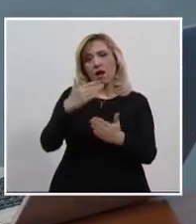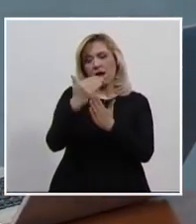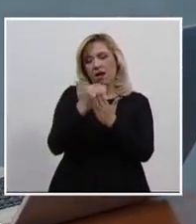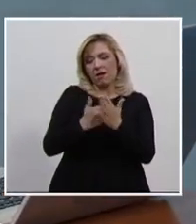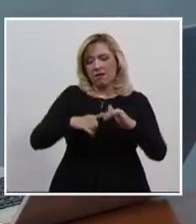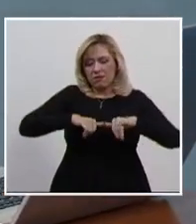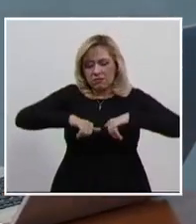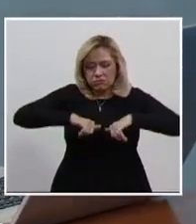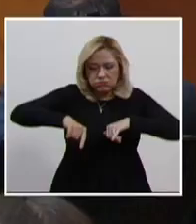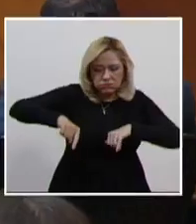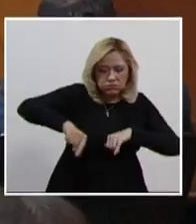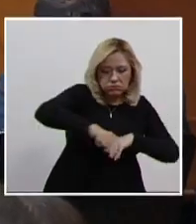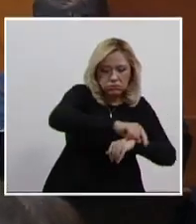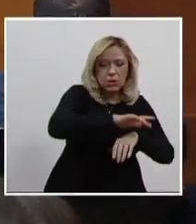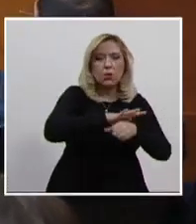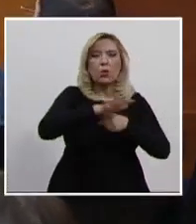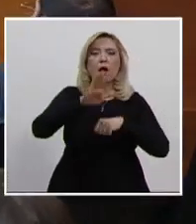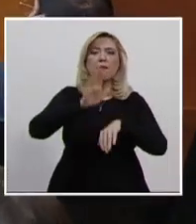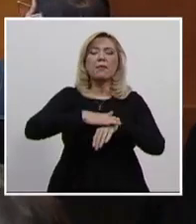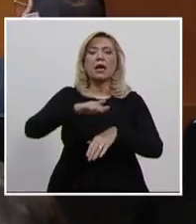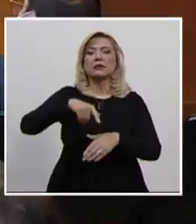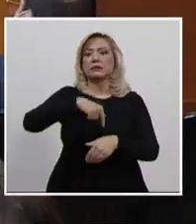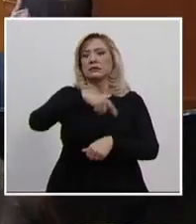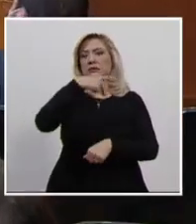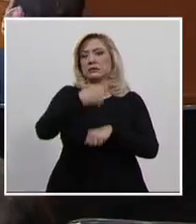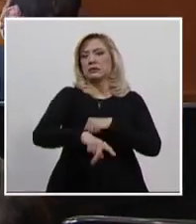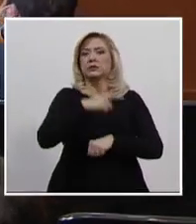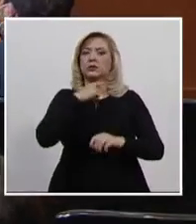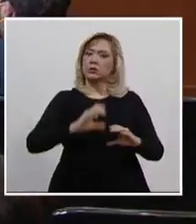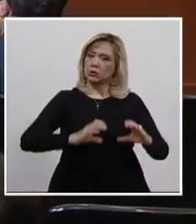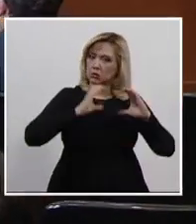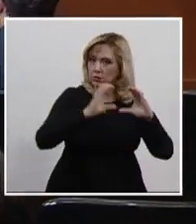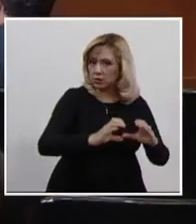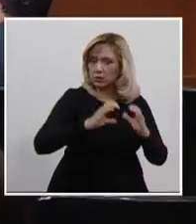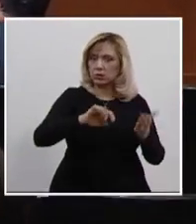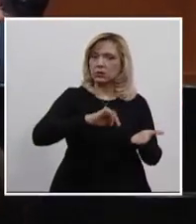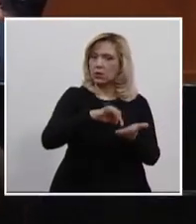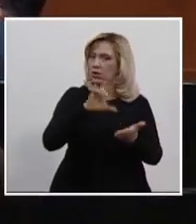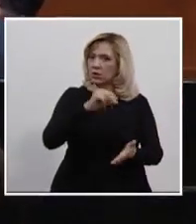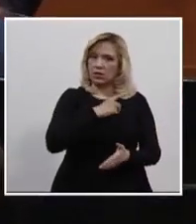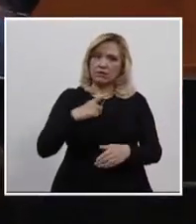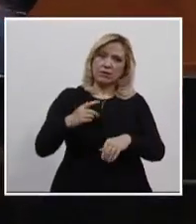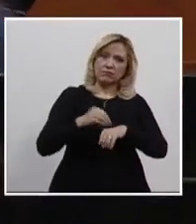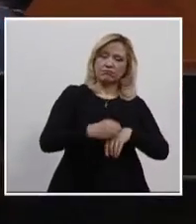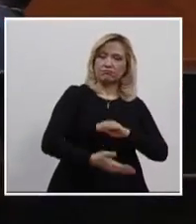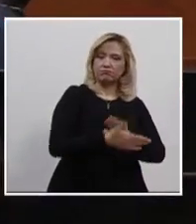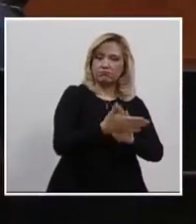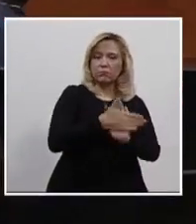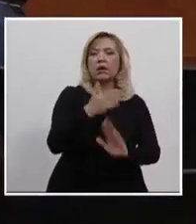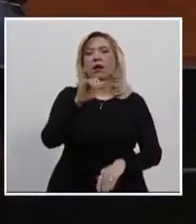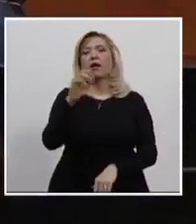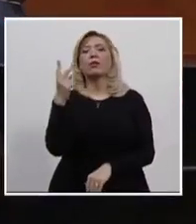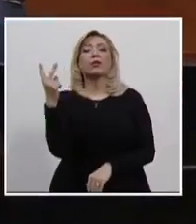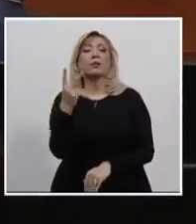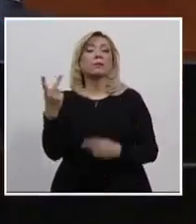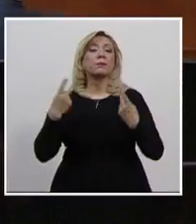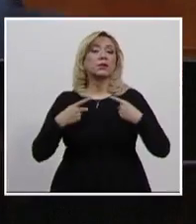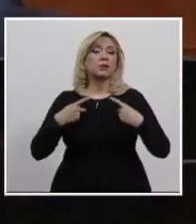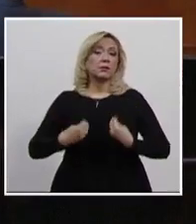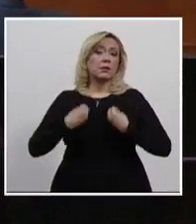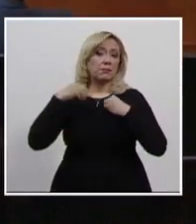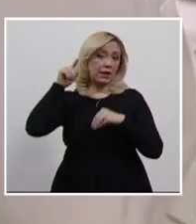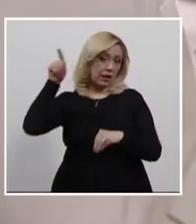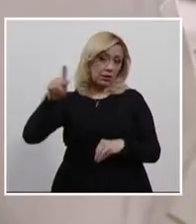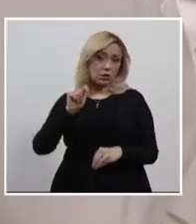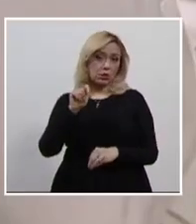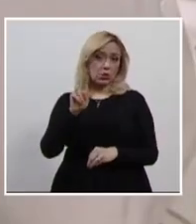riesgos. La primera sala de la Corte concedió la protección de la justicia federal a 2 habitantes de Tulum, Quintana